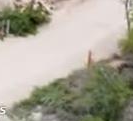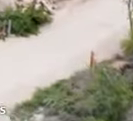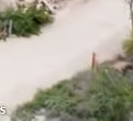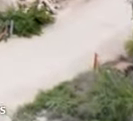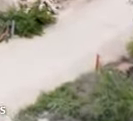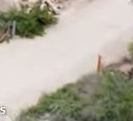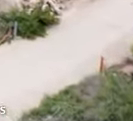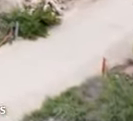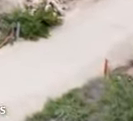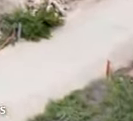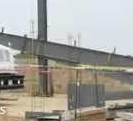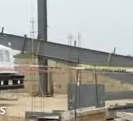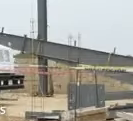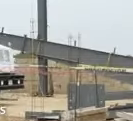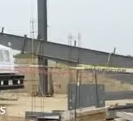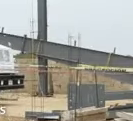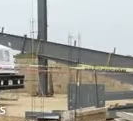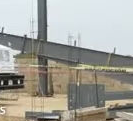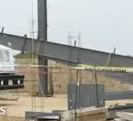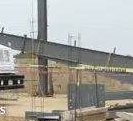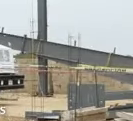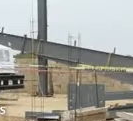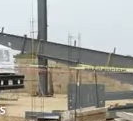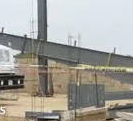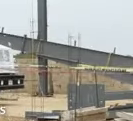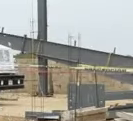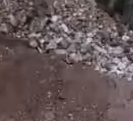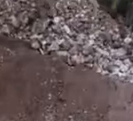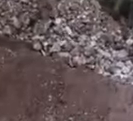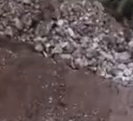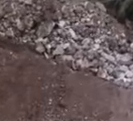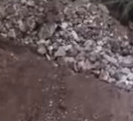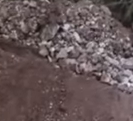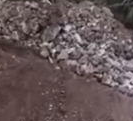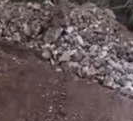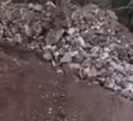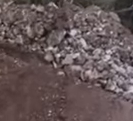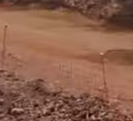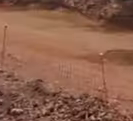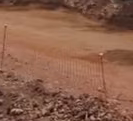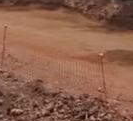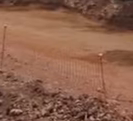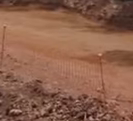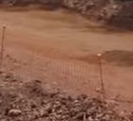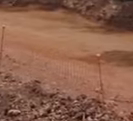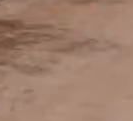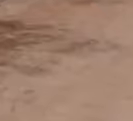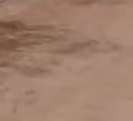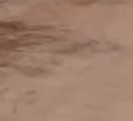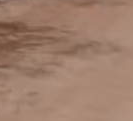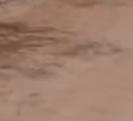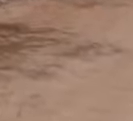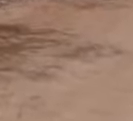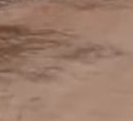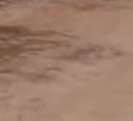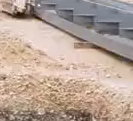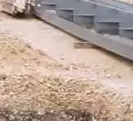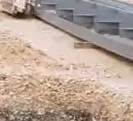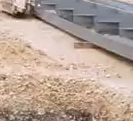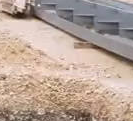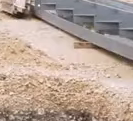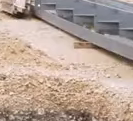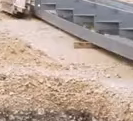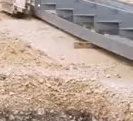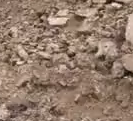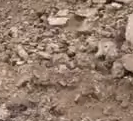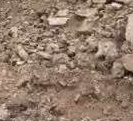avances en infraestructura y armamos piezas fundamentales del proyecto. En los municipios de Copomá, Tella, Tixcocop y